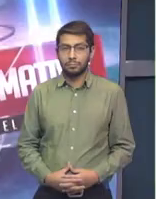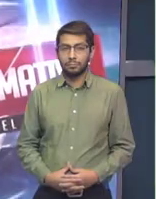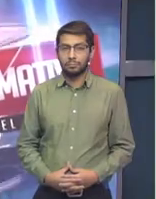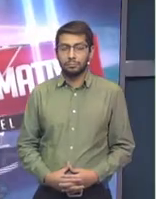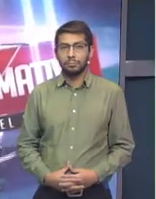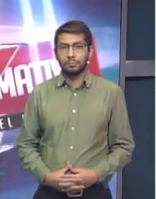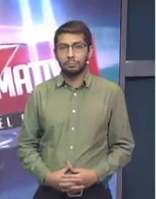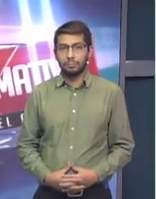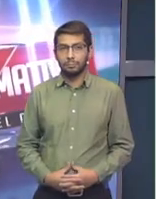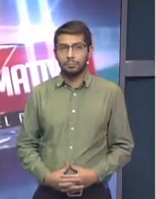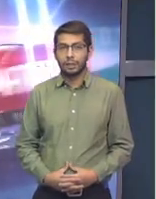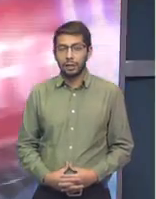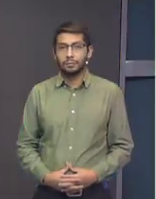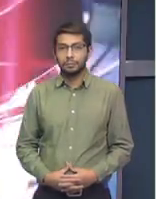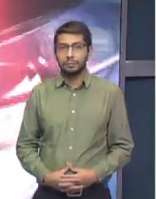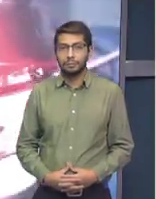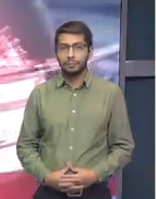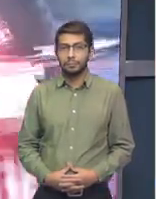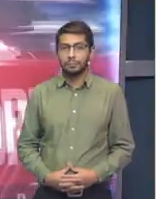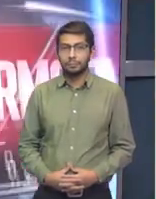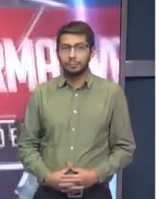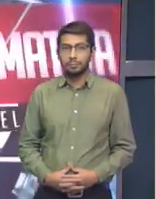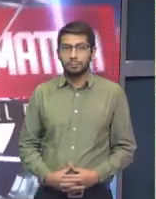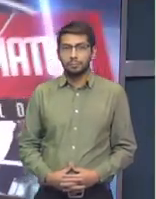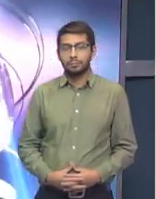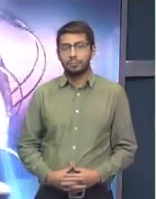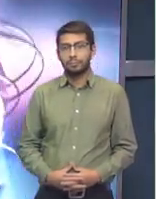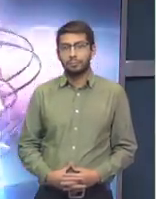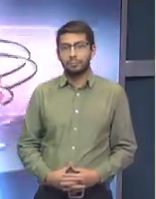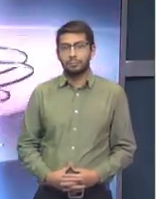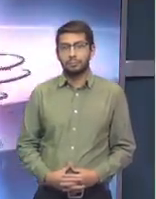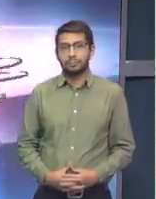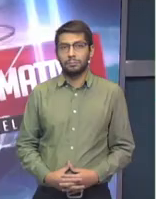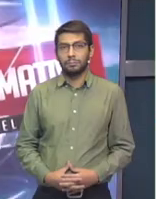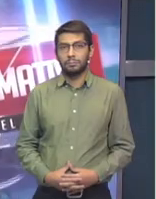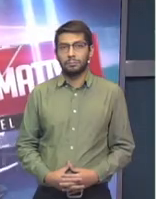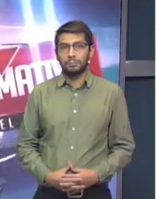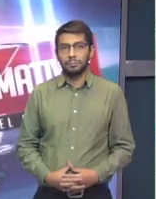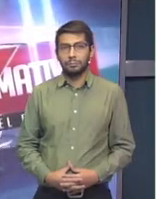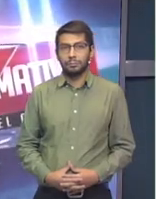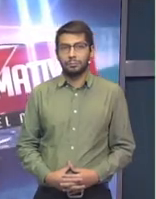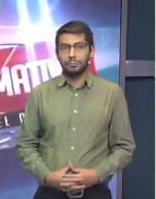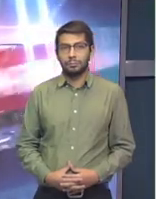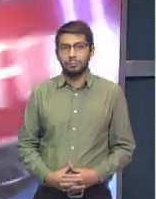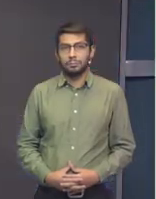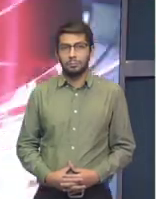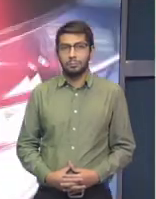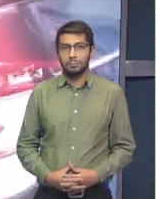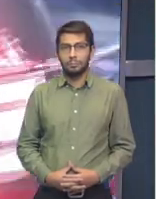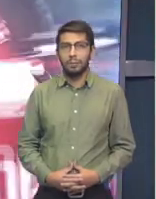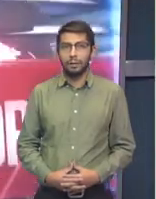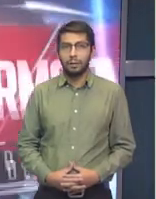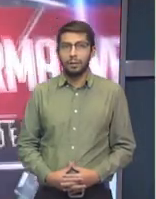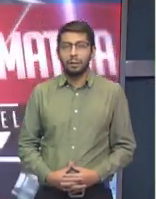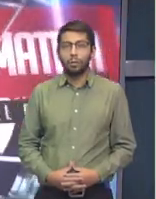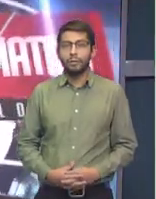es como siempre con turnos para hacerlo un poco más organizado, y a medida que los turnos ya se van agotando, empezamos a liberar la demanda.